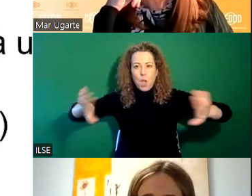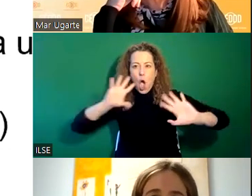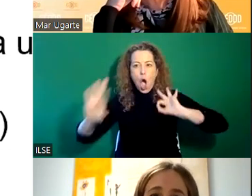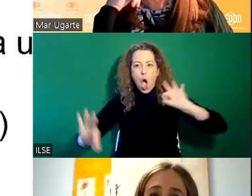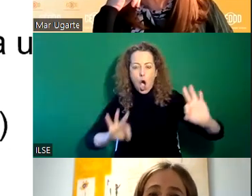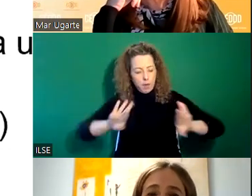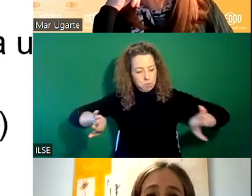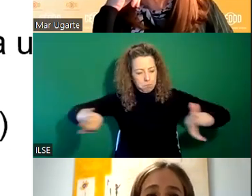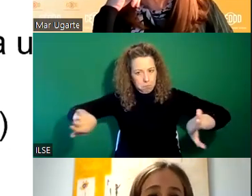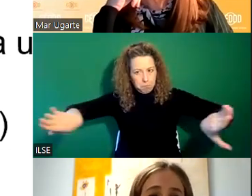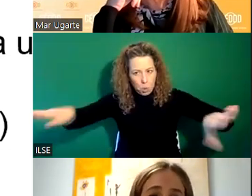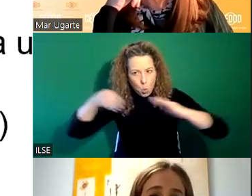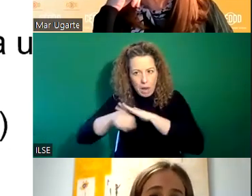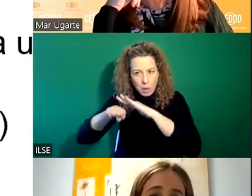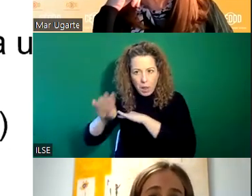y sin obstáculos.